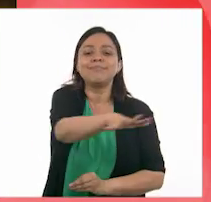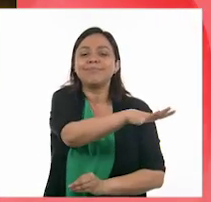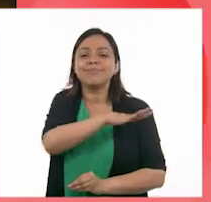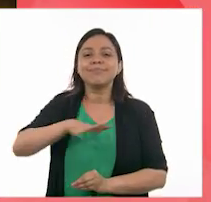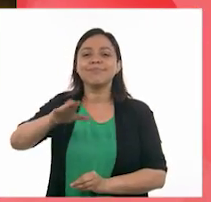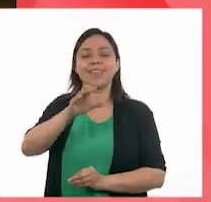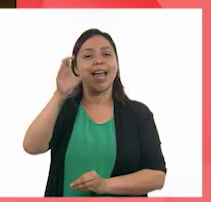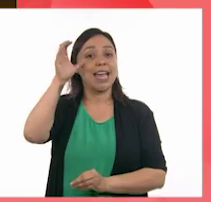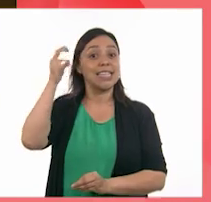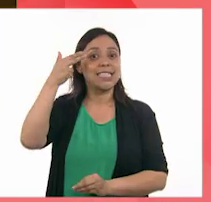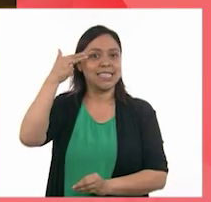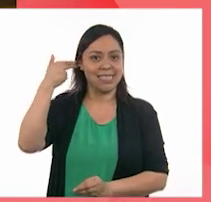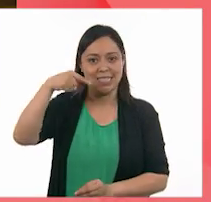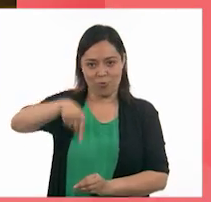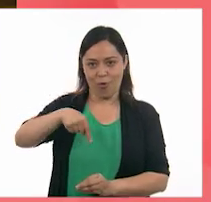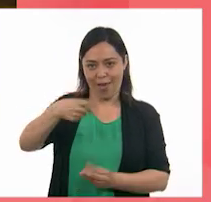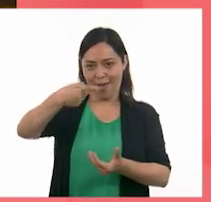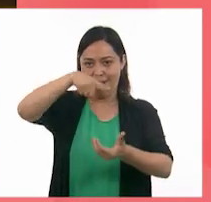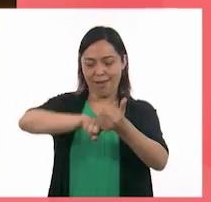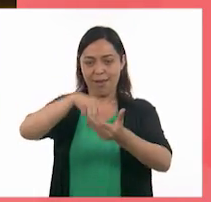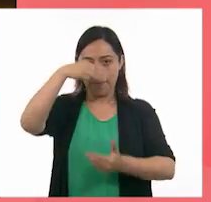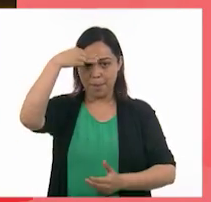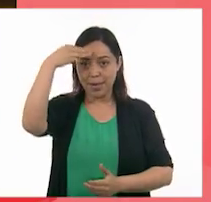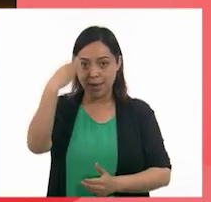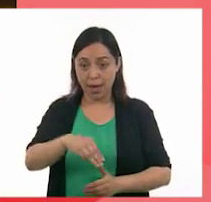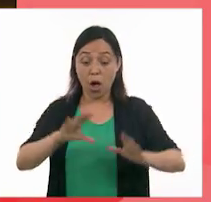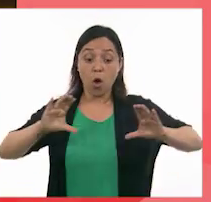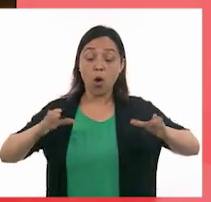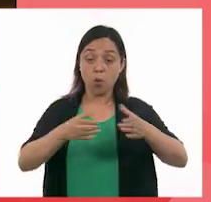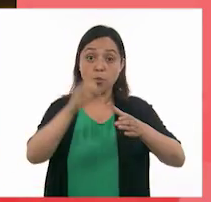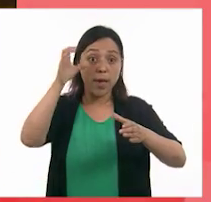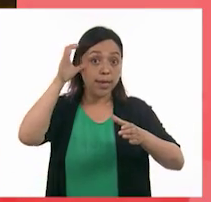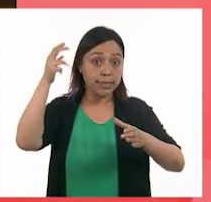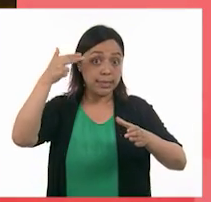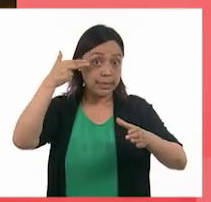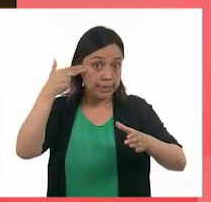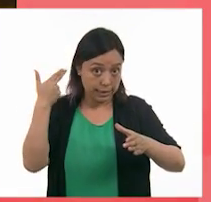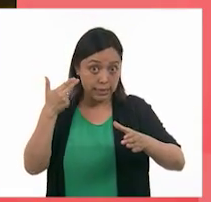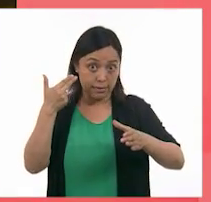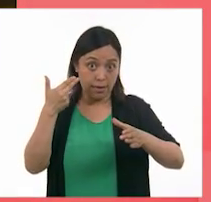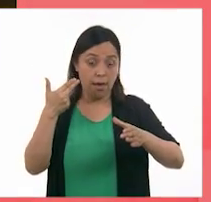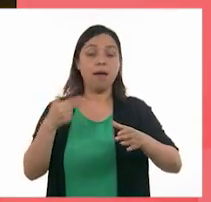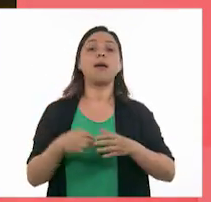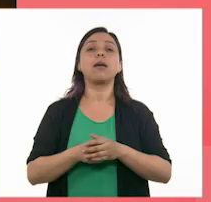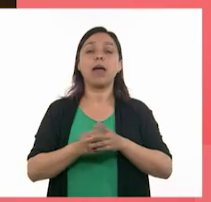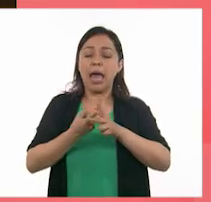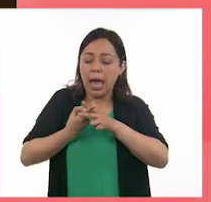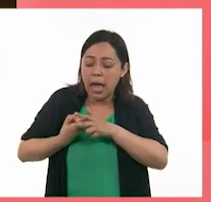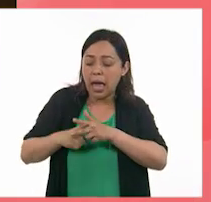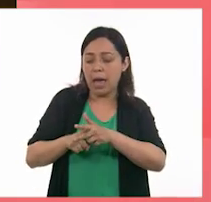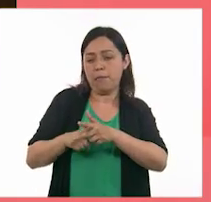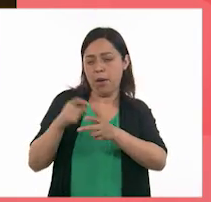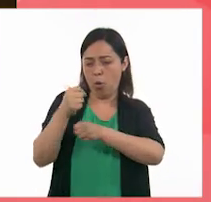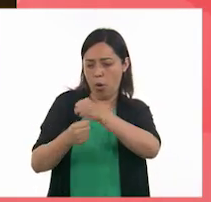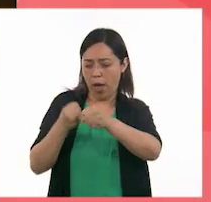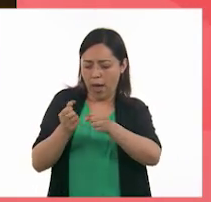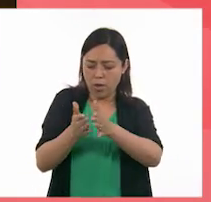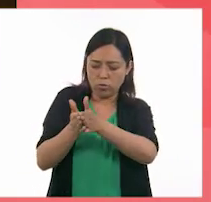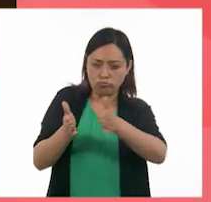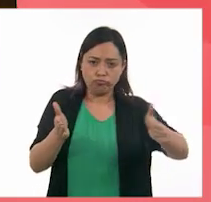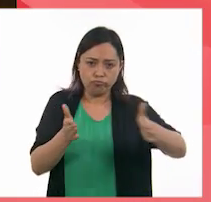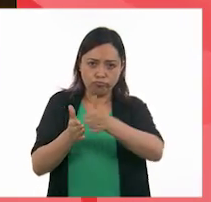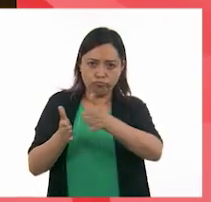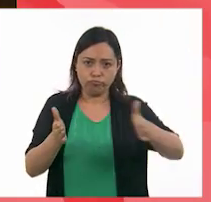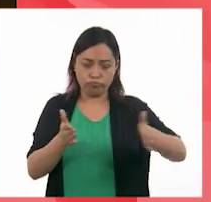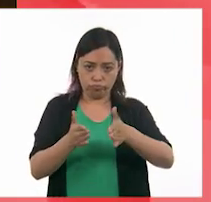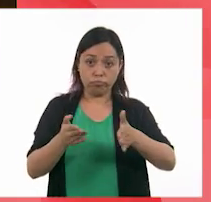ciudad de Mexicali, y la comunidad china en los primeros años de la etapa de nacimiento de la ciudad, pues